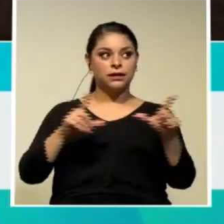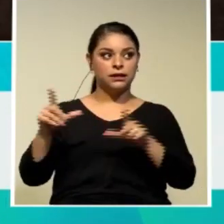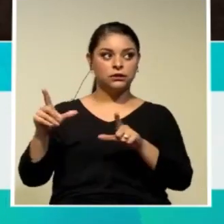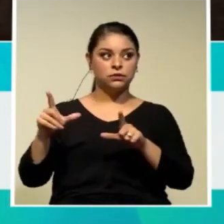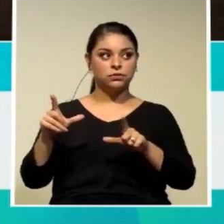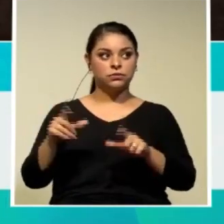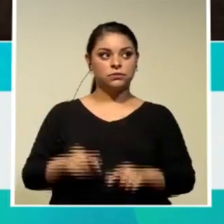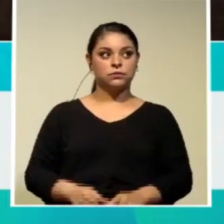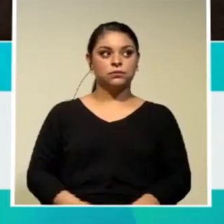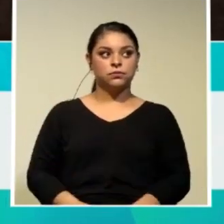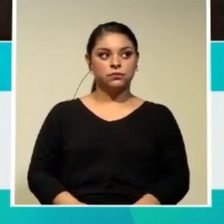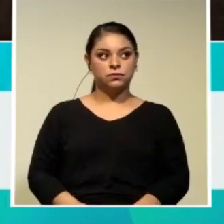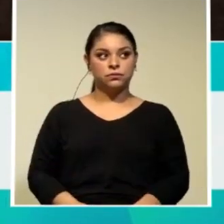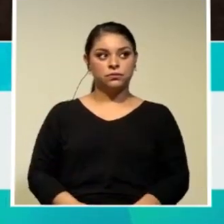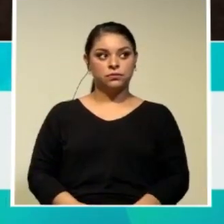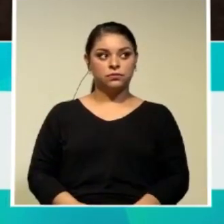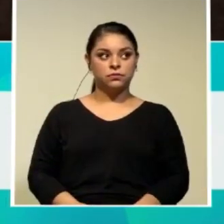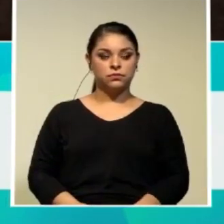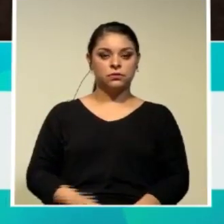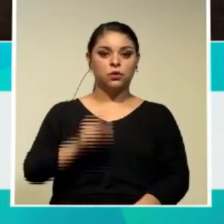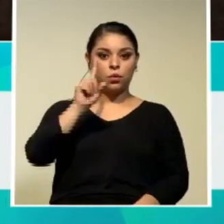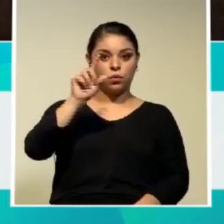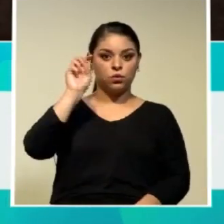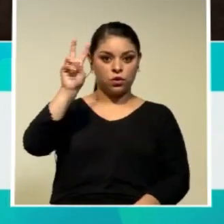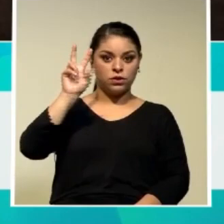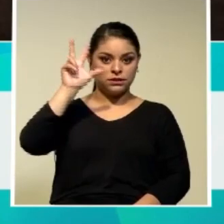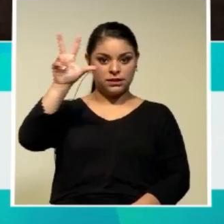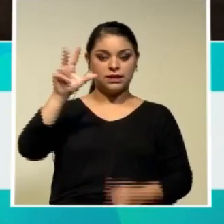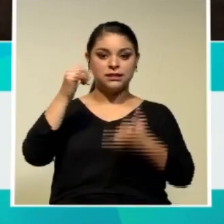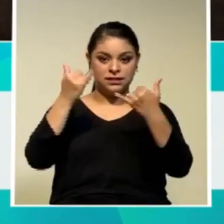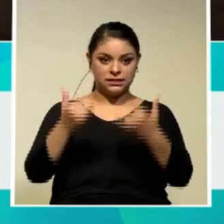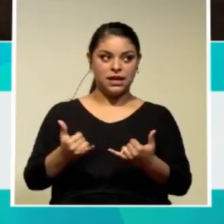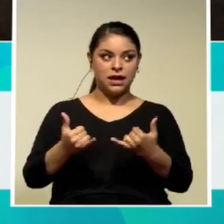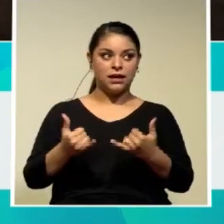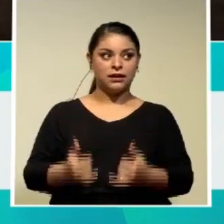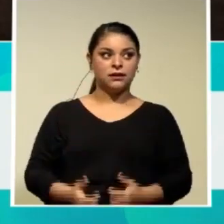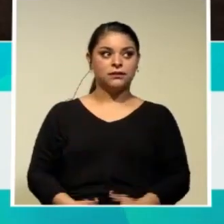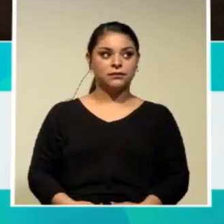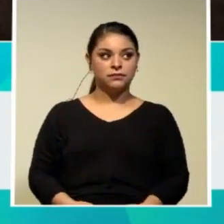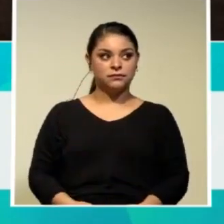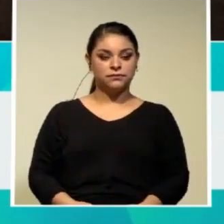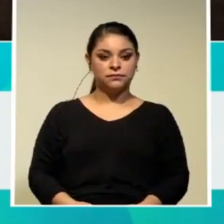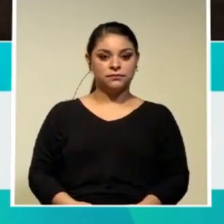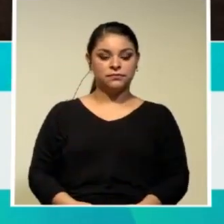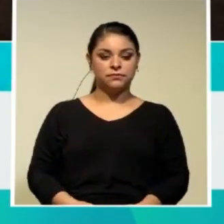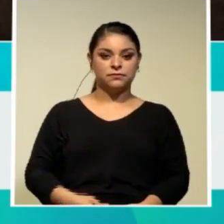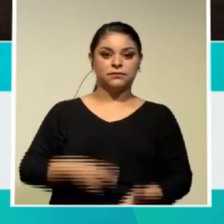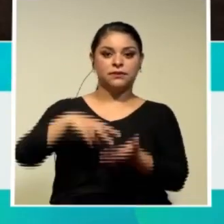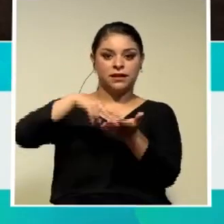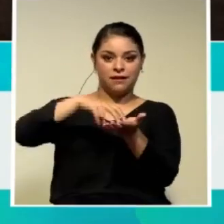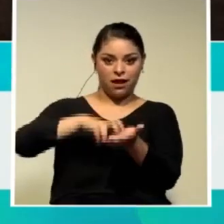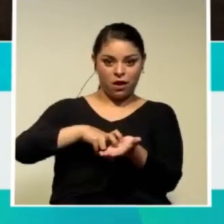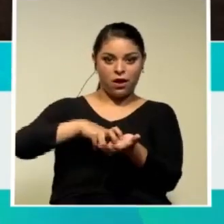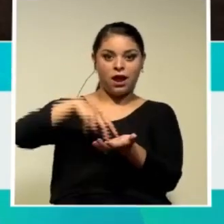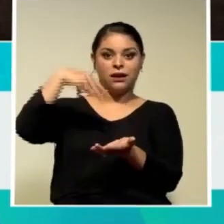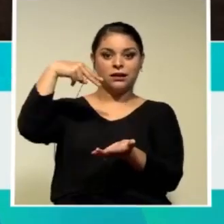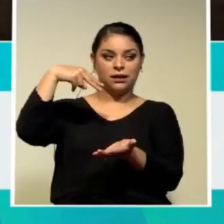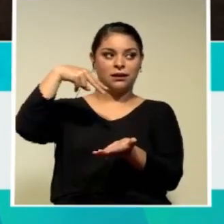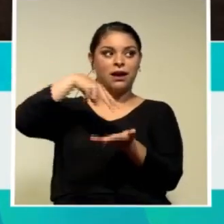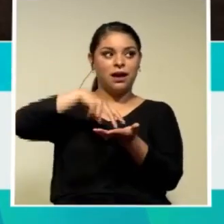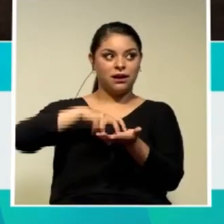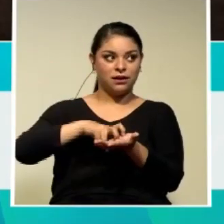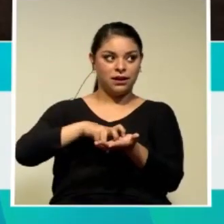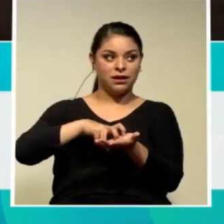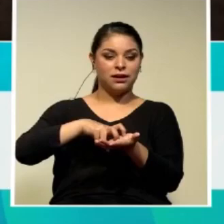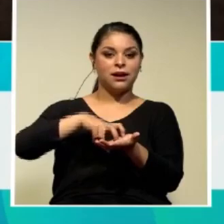Uno. Listo, otro, una, dos, lista. Tres, profe, ya. Otro. Vámonos, abajo. Arriba. Otro. Abajo.